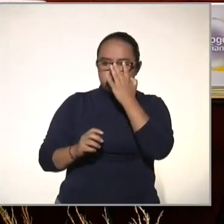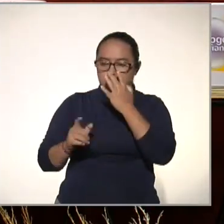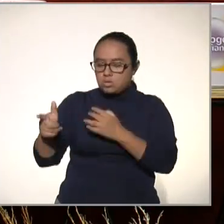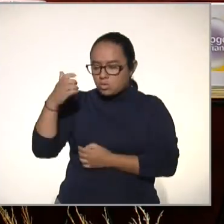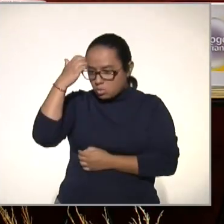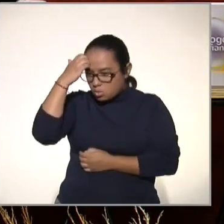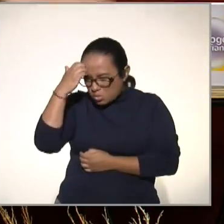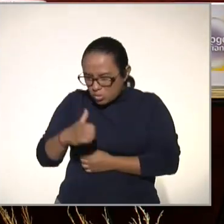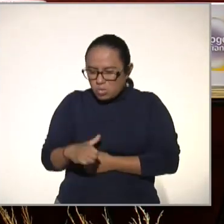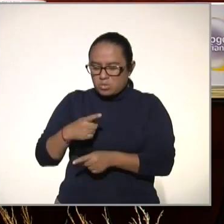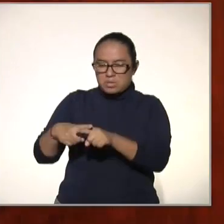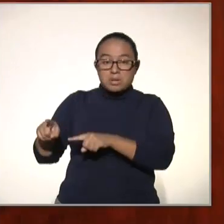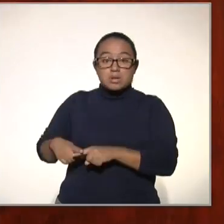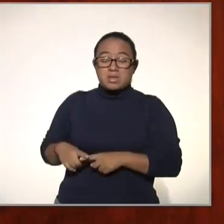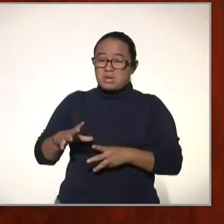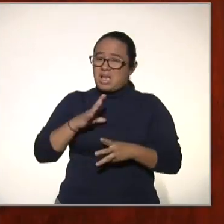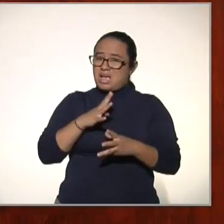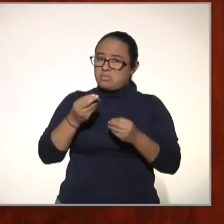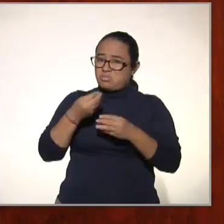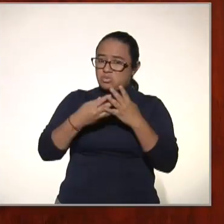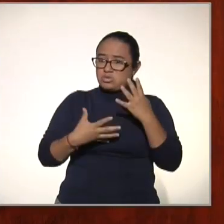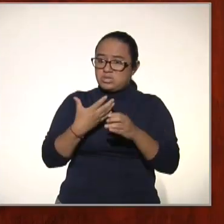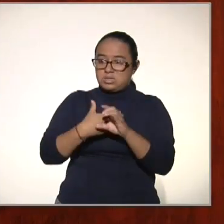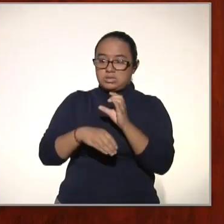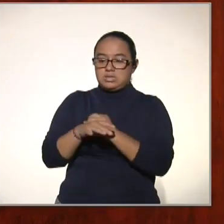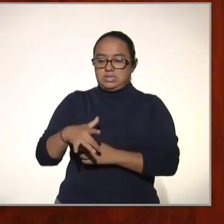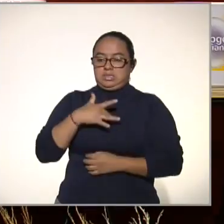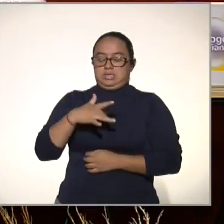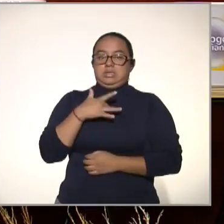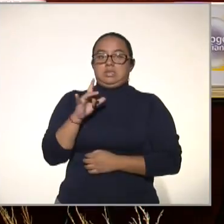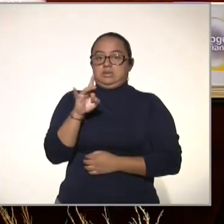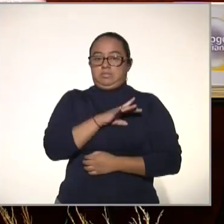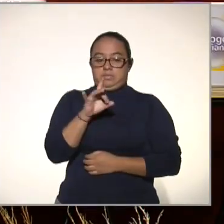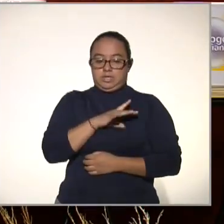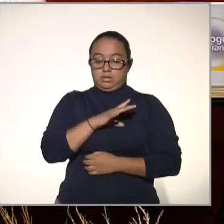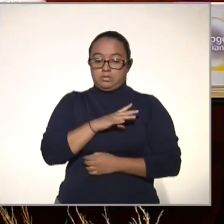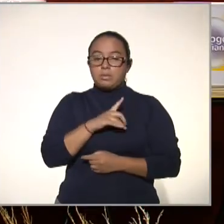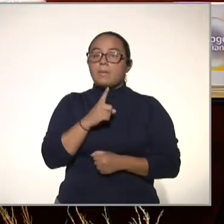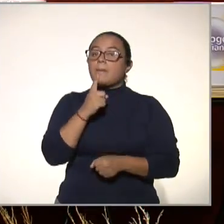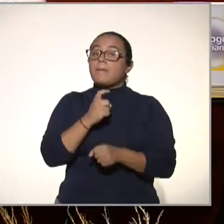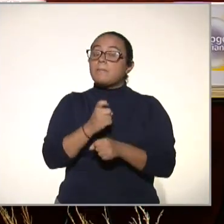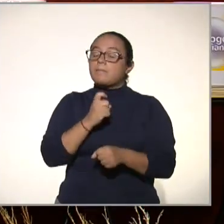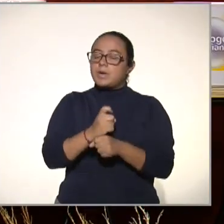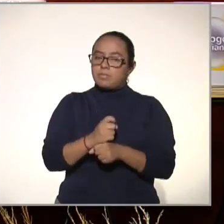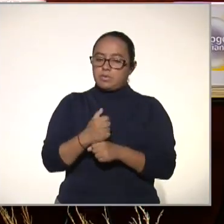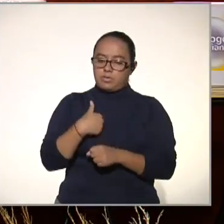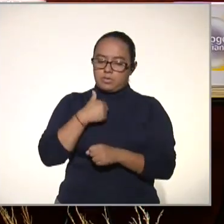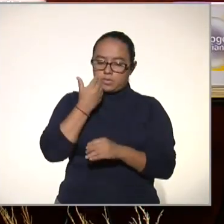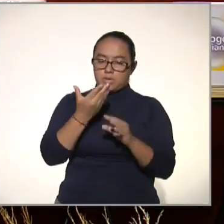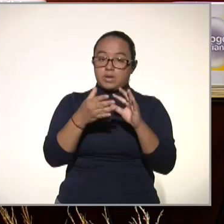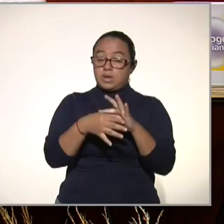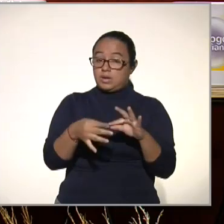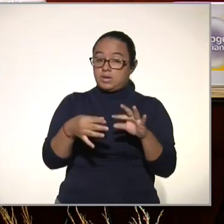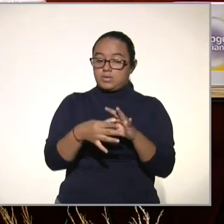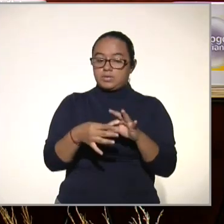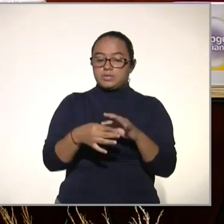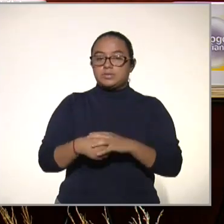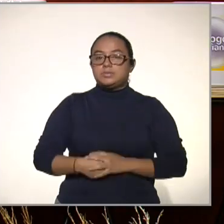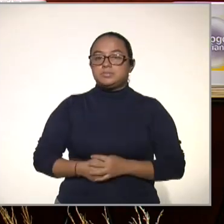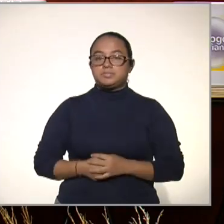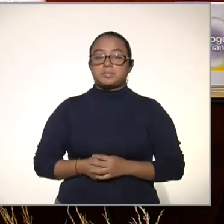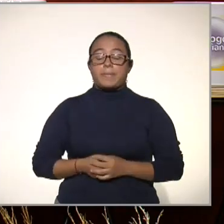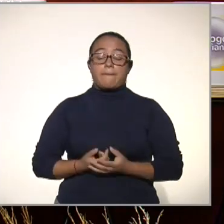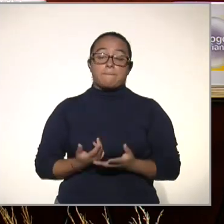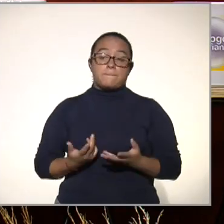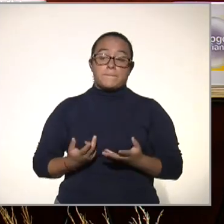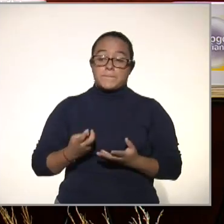crimen, etcétera, un montón de cosas que dan miedo. Ahí primero, sí me gustaría decir que el tener